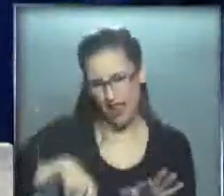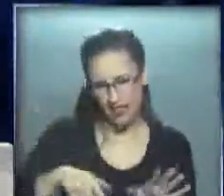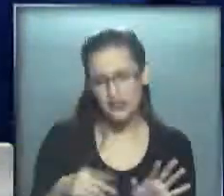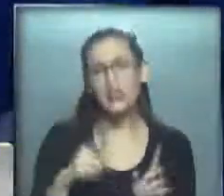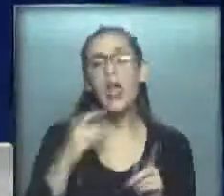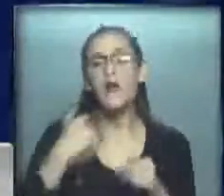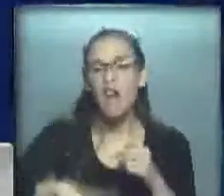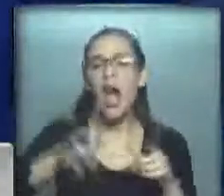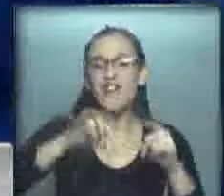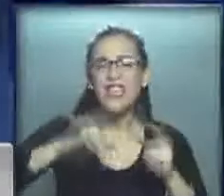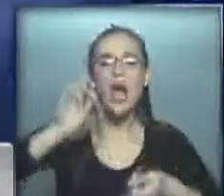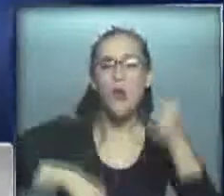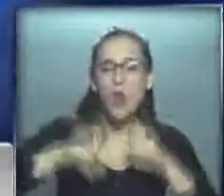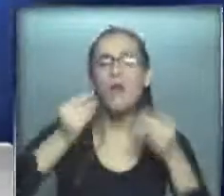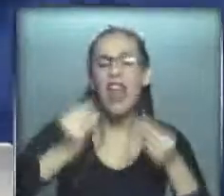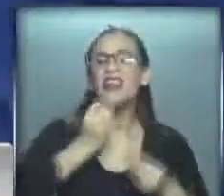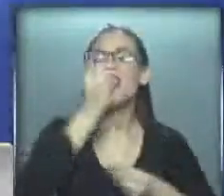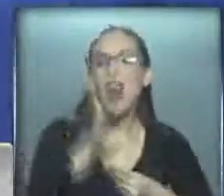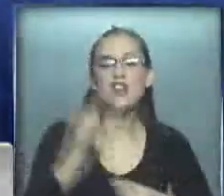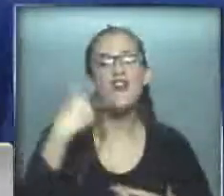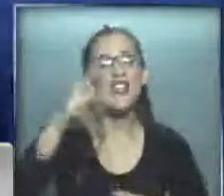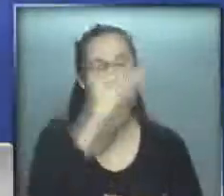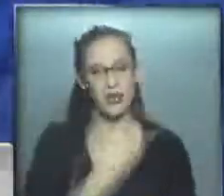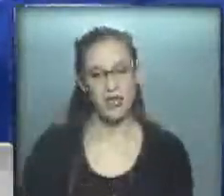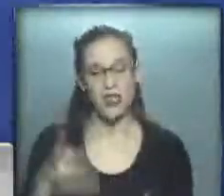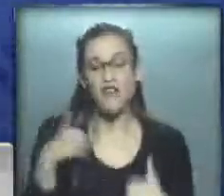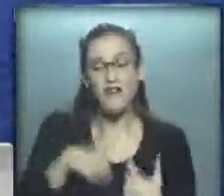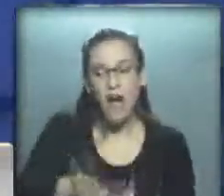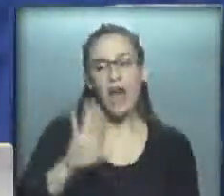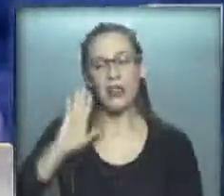fecha para tomar declaración indagatoria al vicepresidente para el próximo